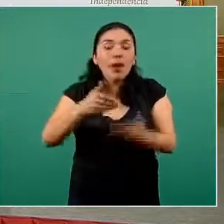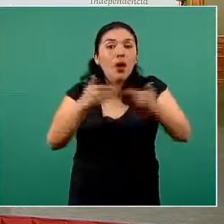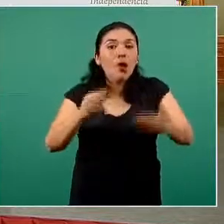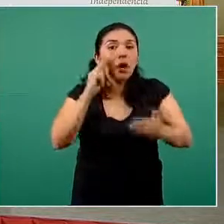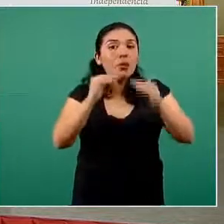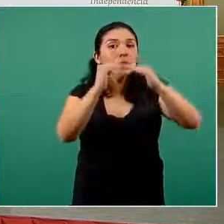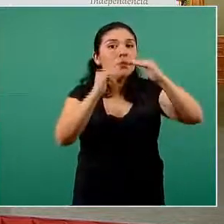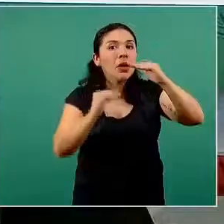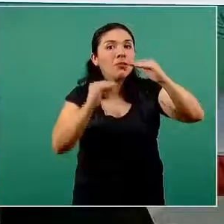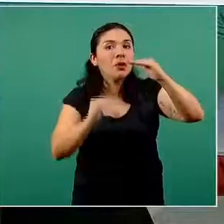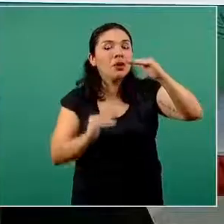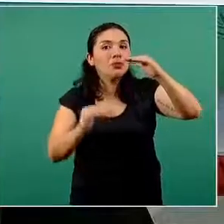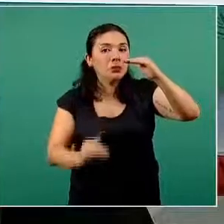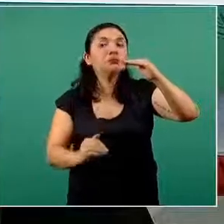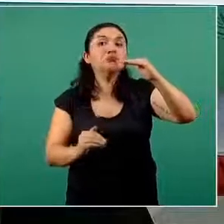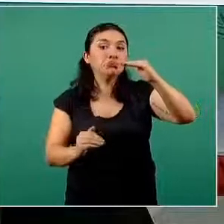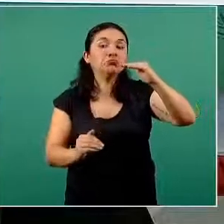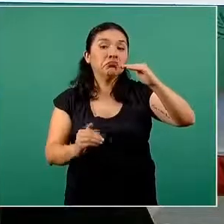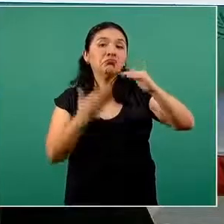son mucho más